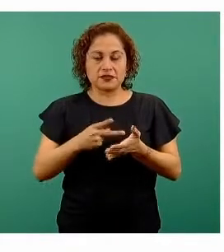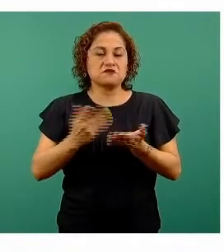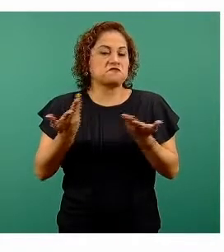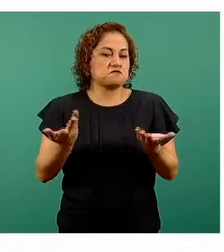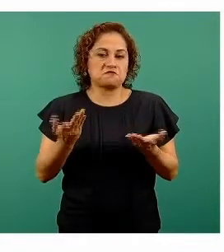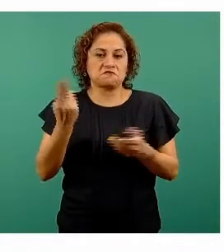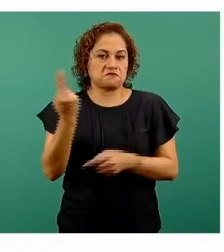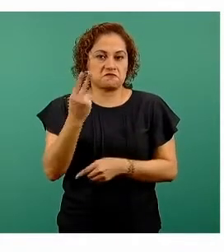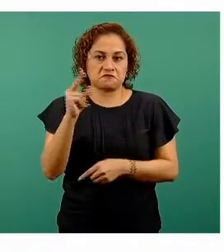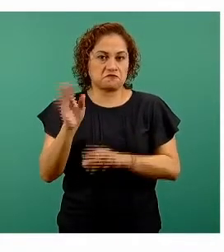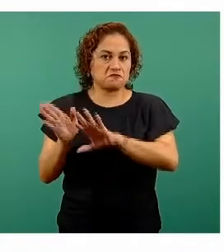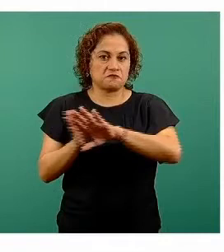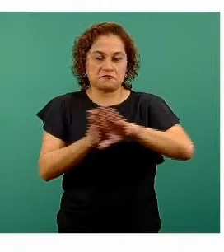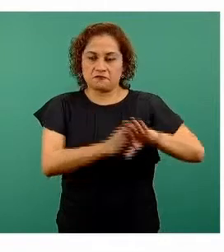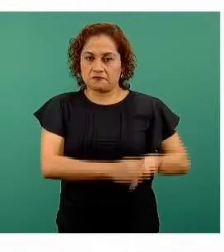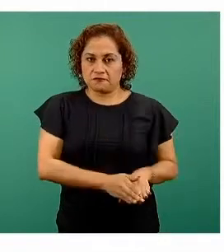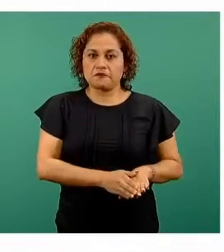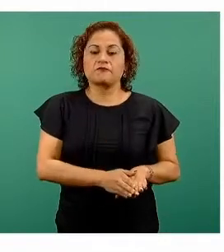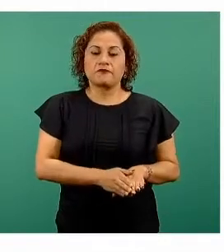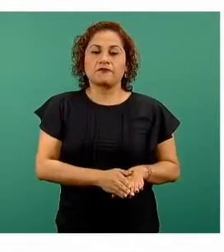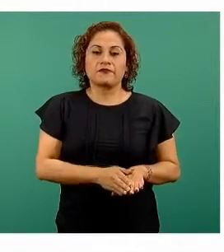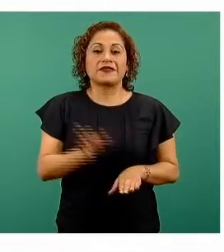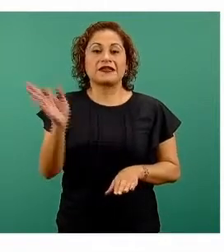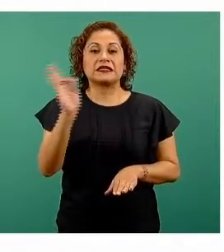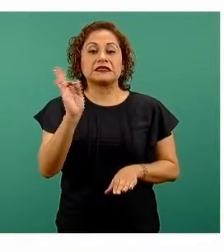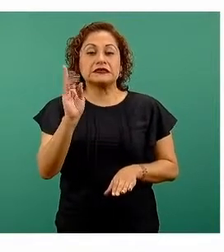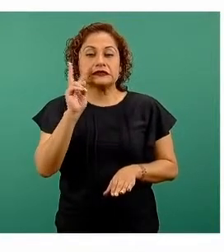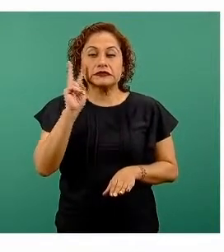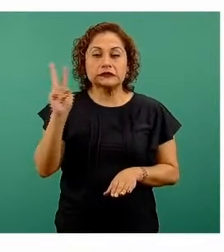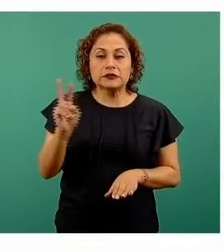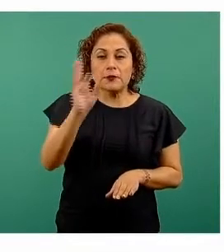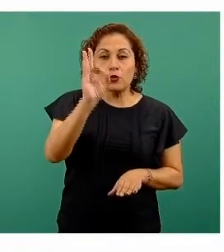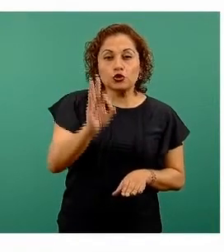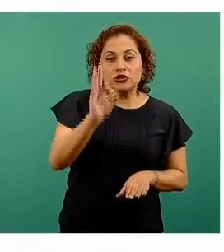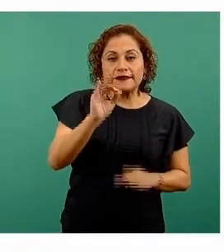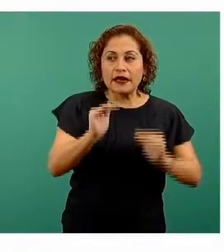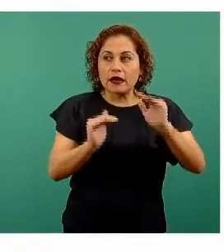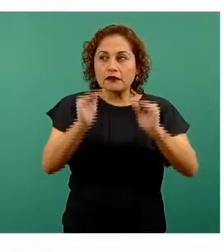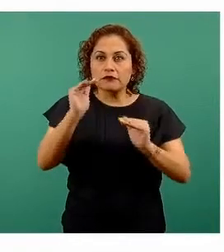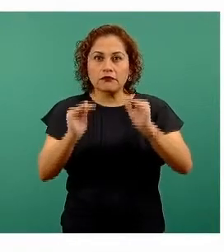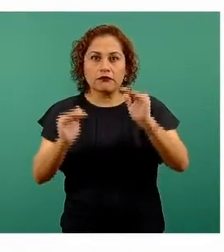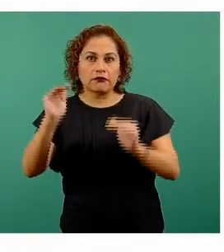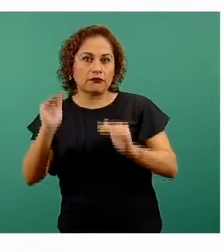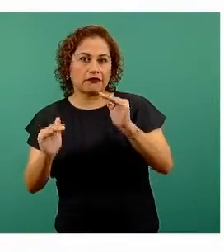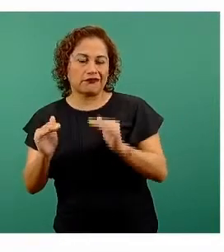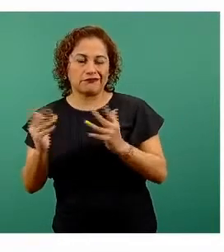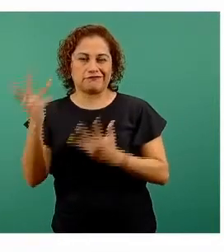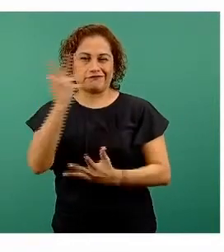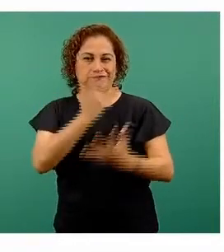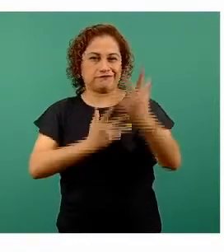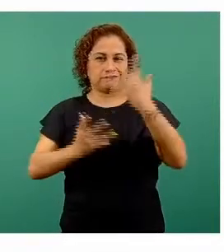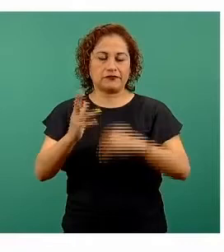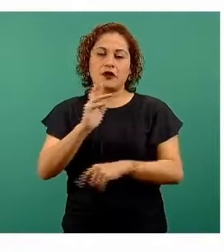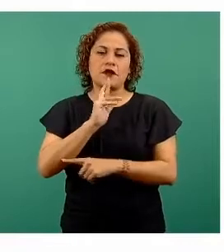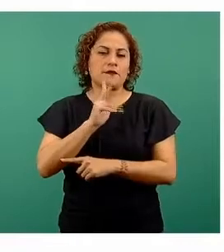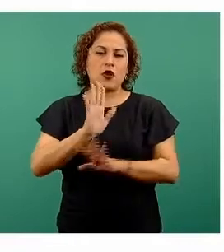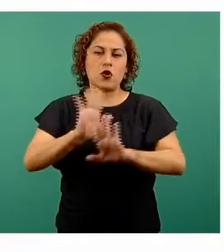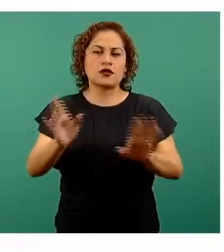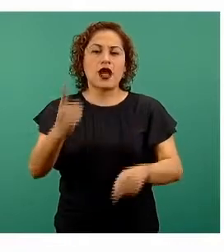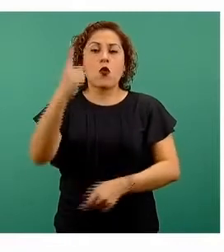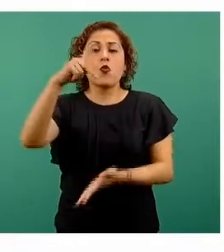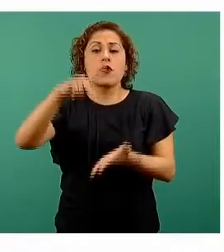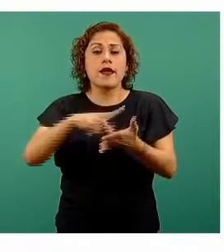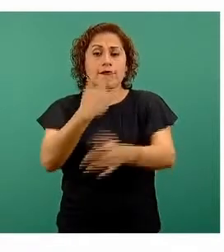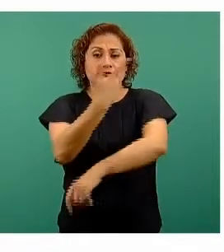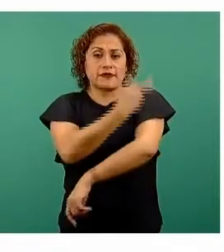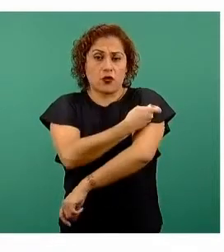la presentación del porcentaje, se nos va a desfasar el porcentaje con respecto a lo que significa el aplicar una vacuna,